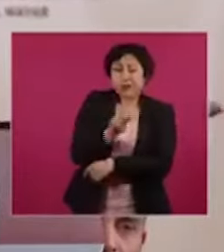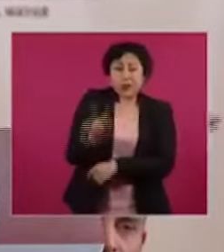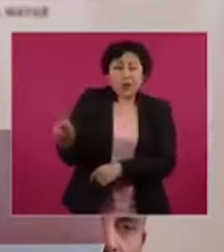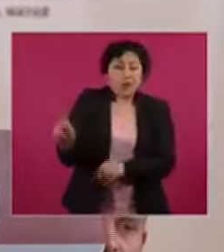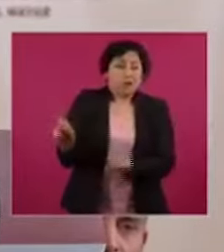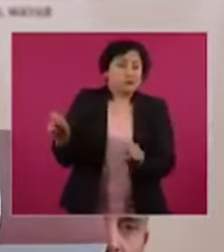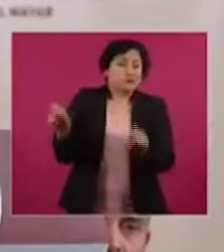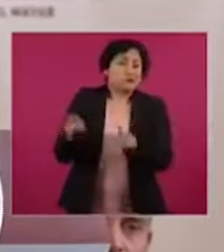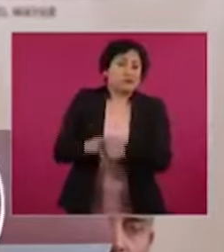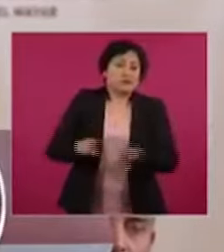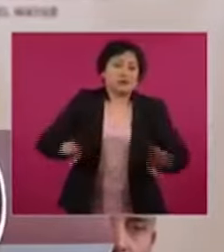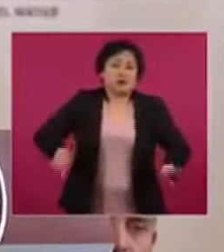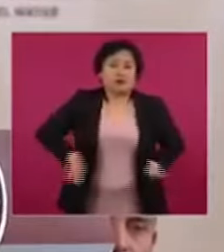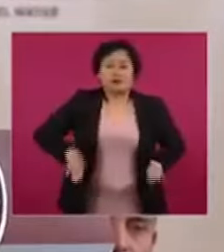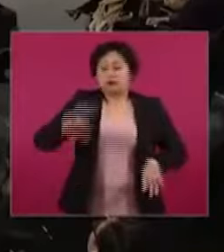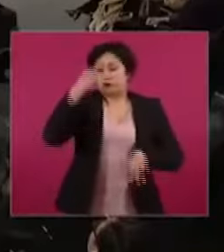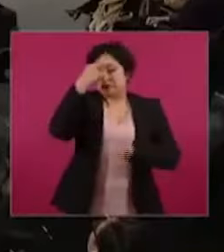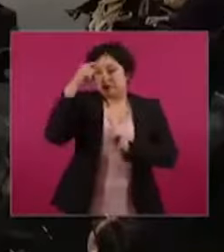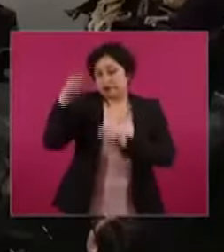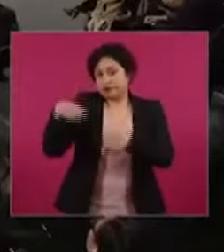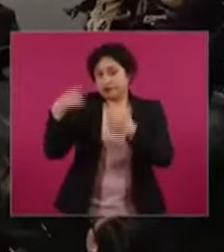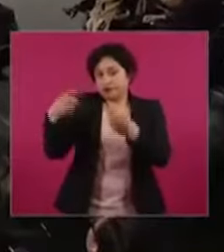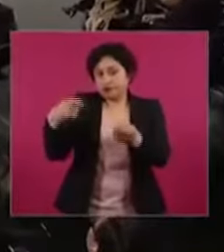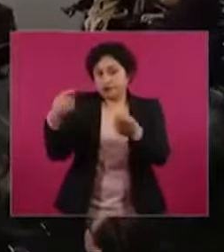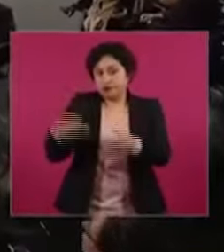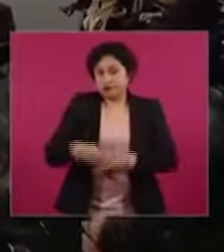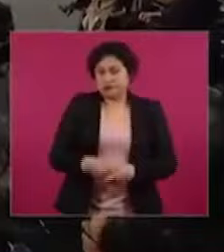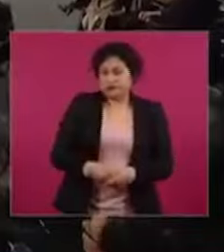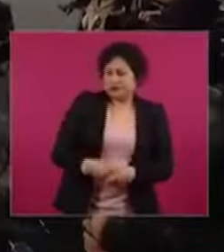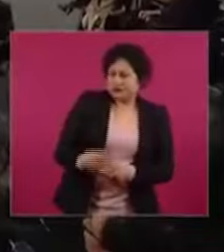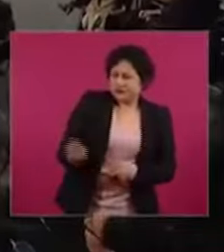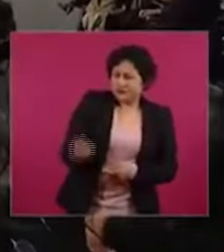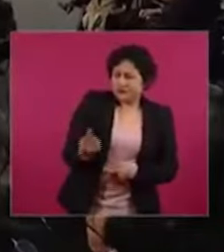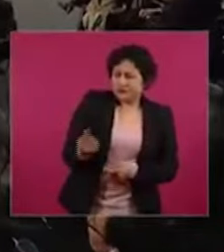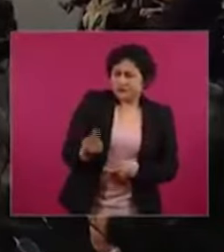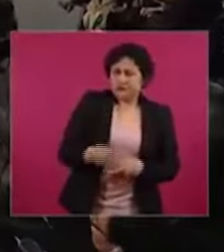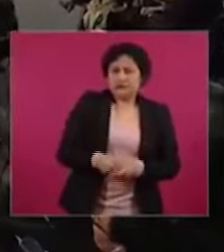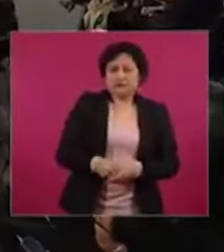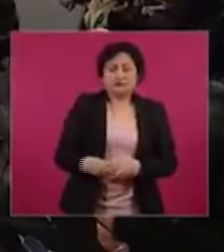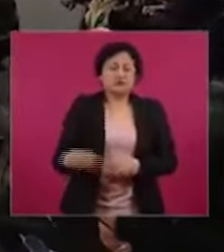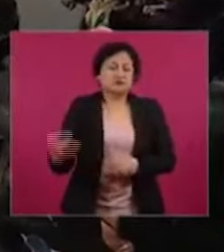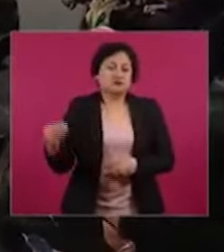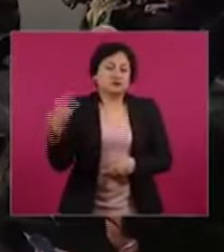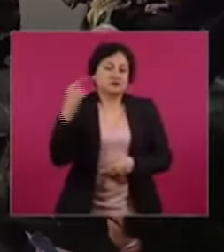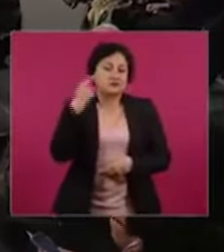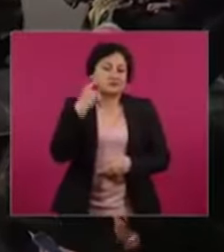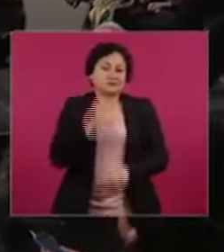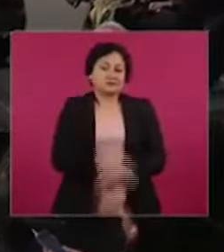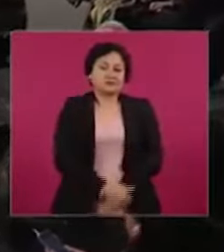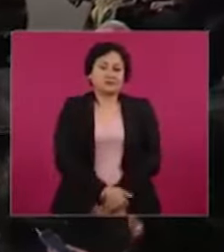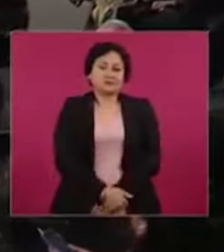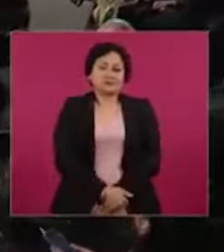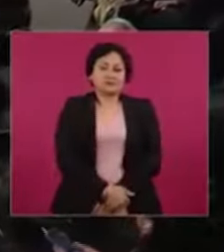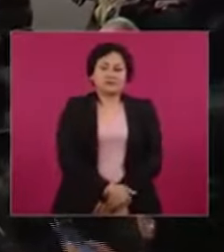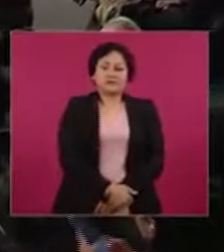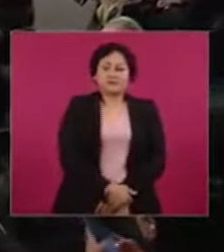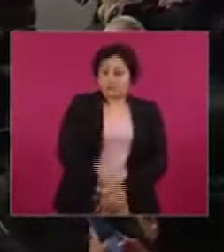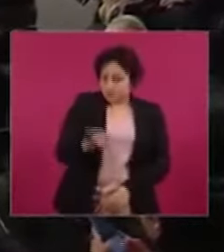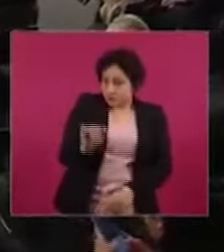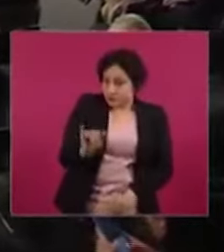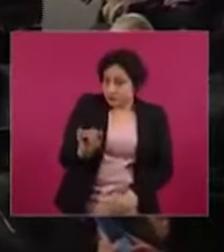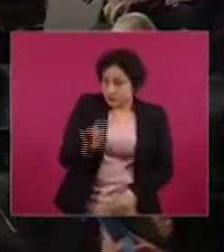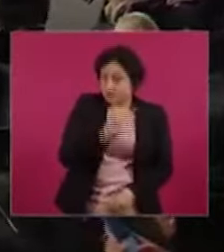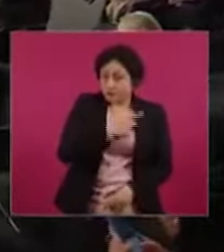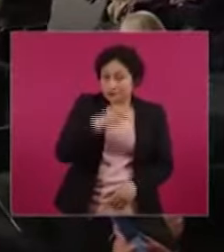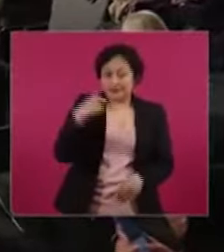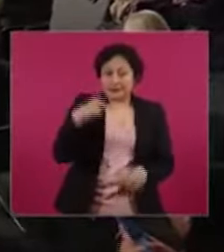en Guerrero, que están en Michoacán y muchos de ellos viajan a la Ciudad de México para estar en la mañanera para hacer